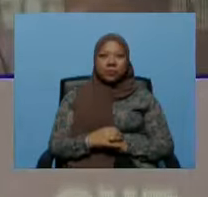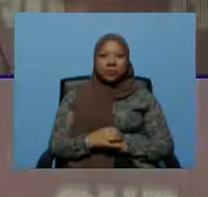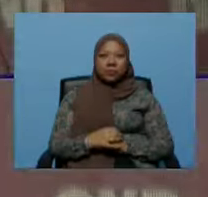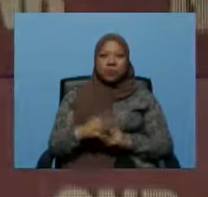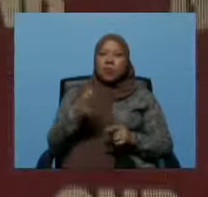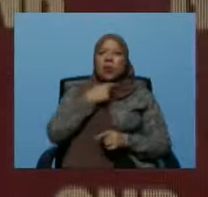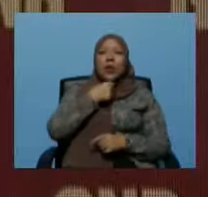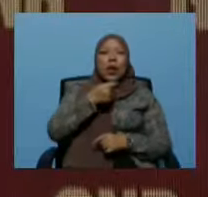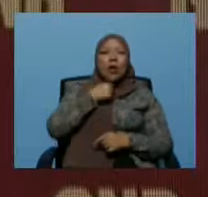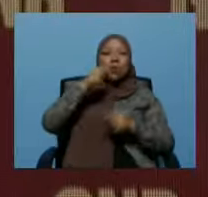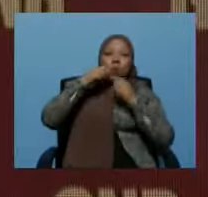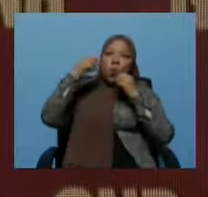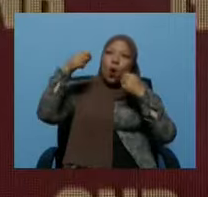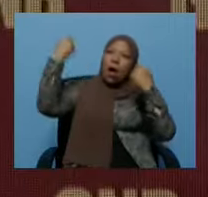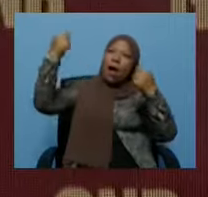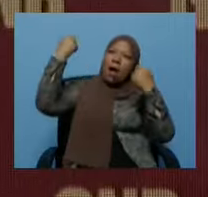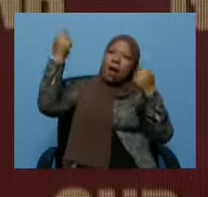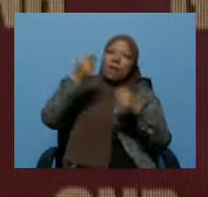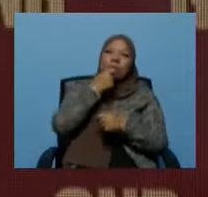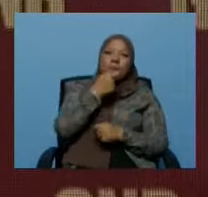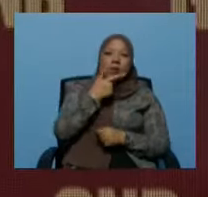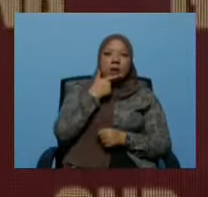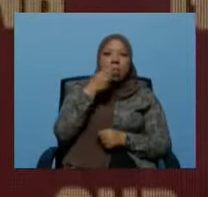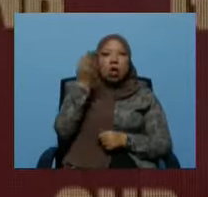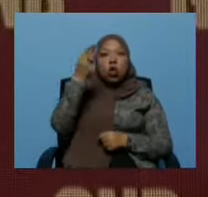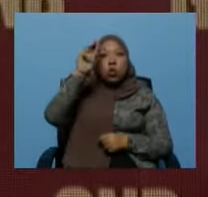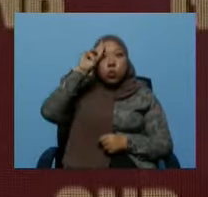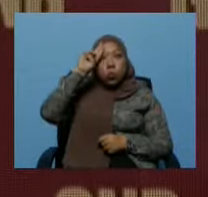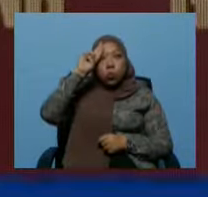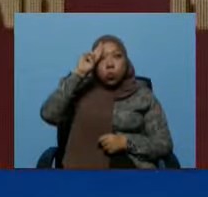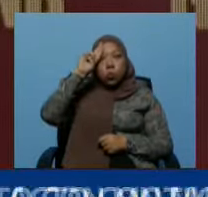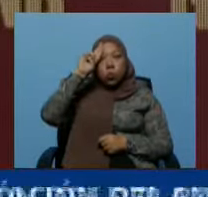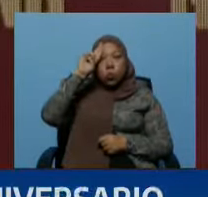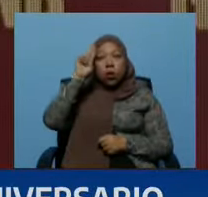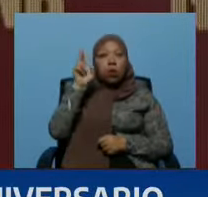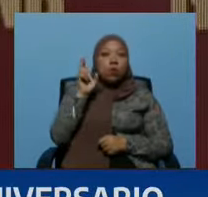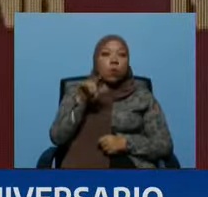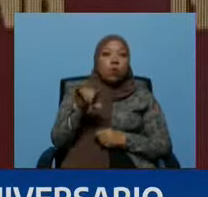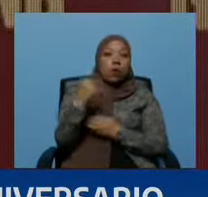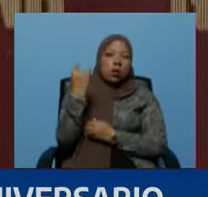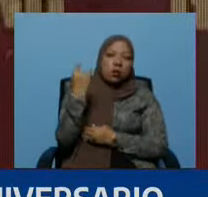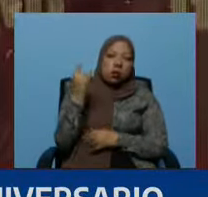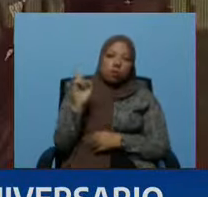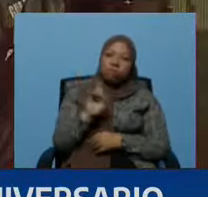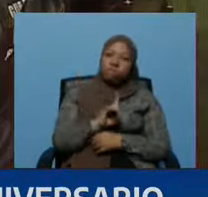Consigna me gusta mucho. Dudar es traición.